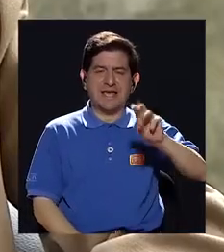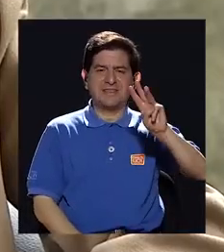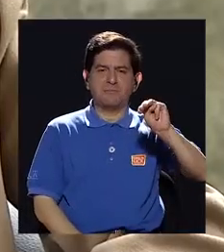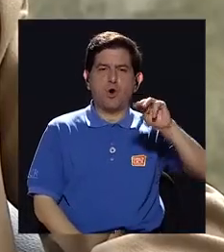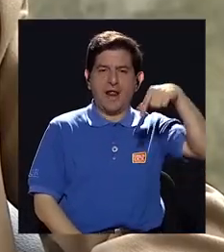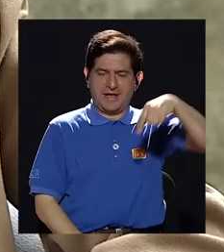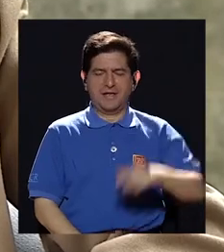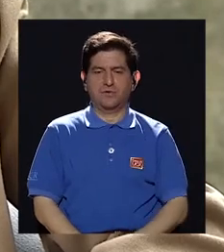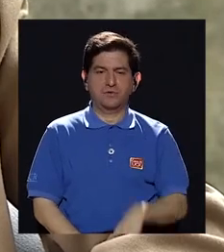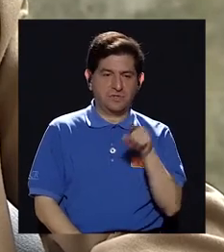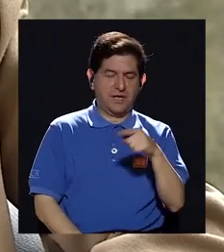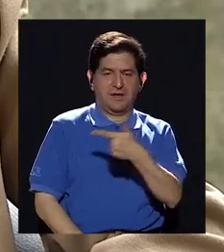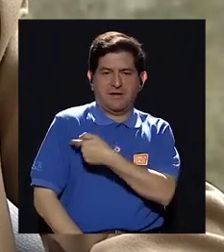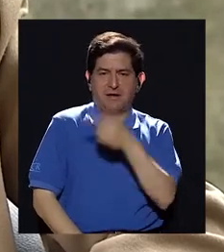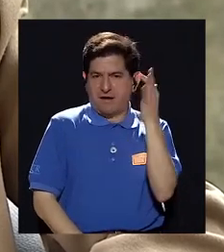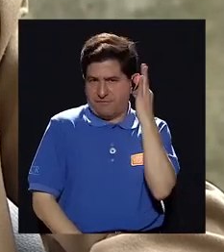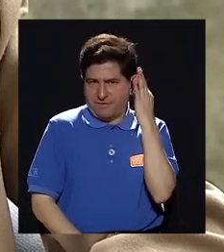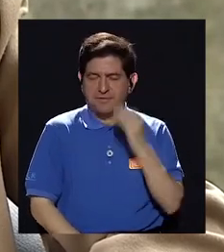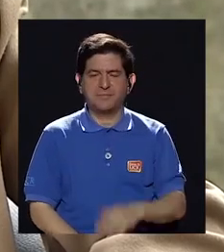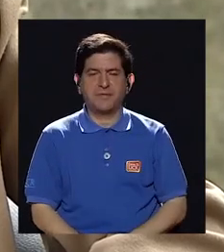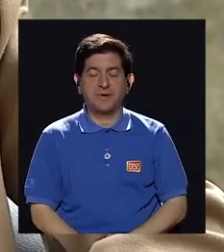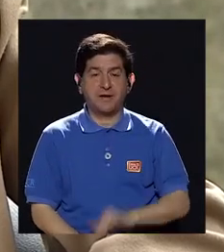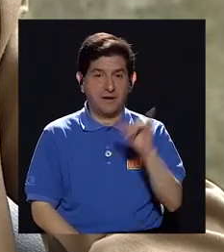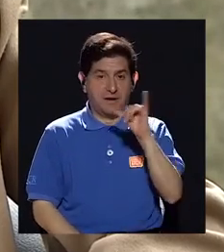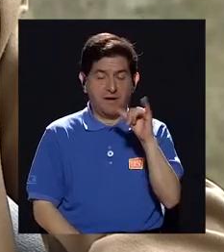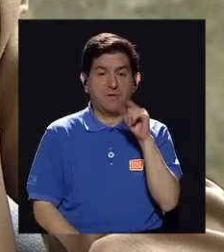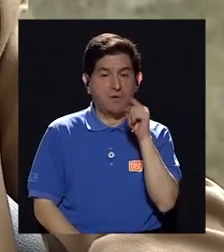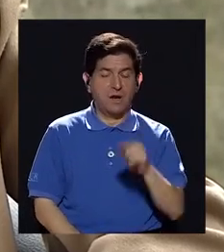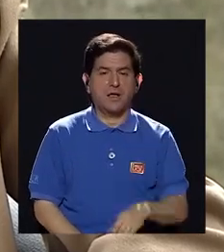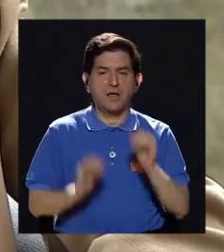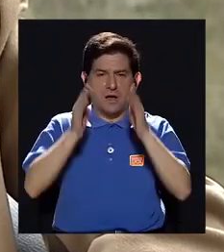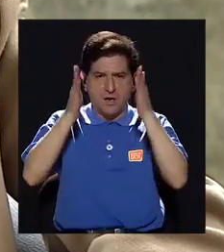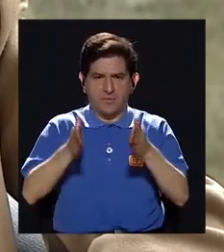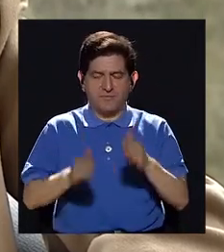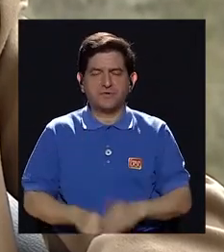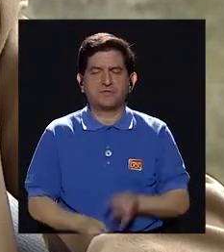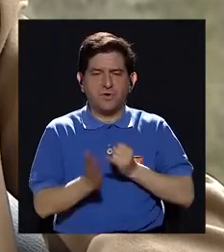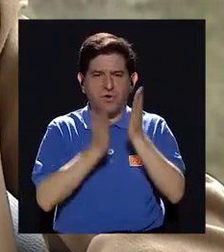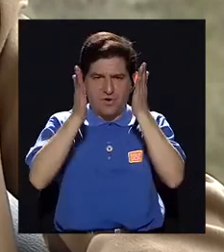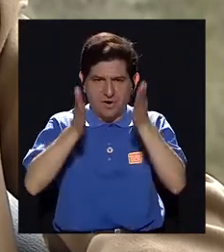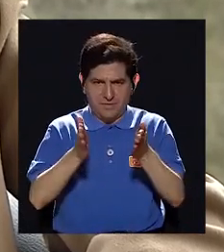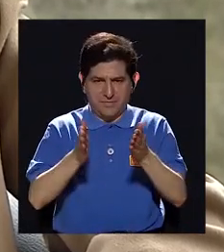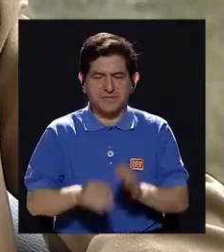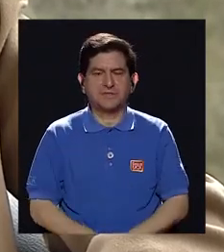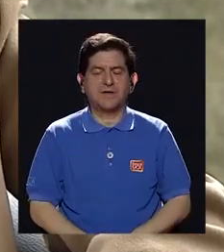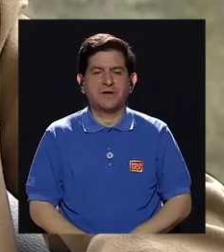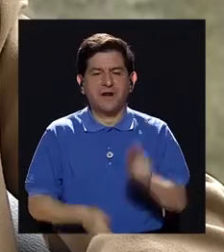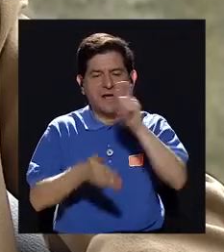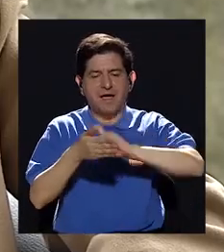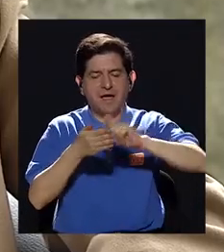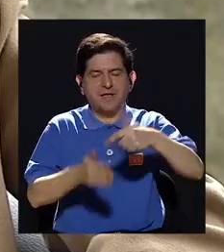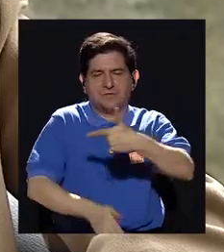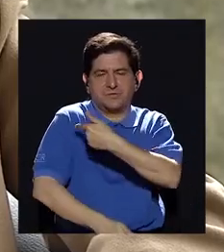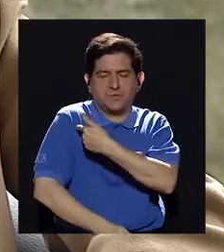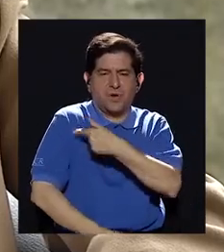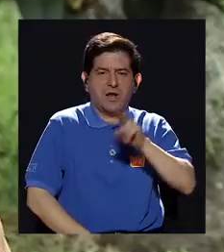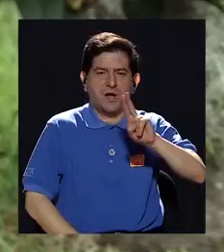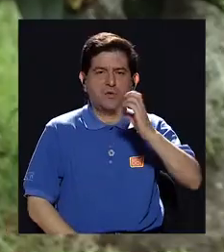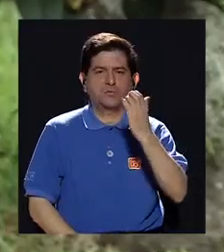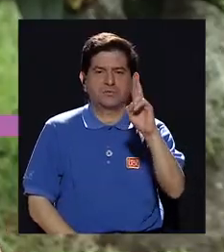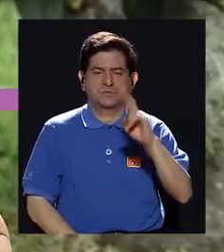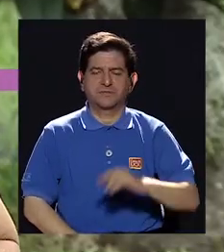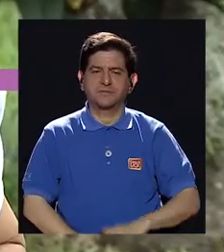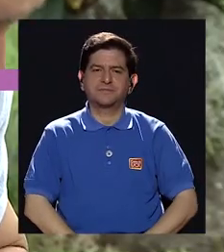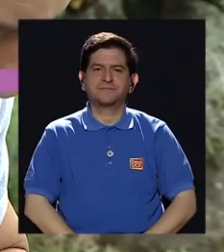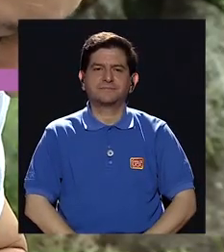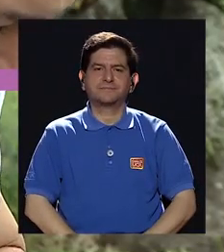Seidy Mora Quiroz, quien es enfermera y además es profesora e investigadora de la Escuela de Enfermería de la Universidad